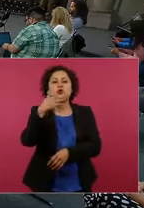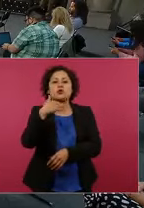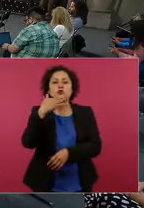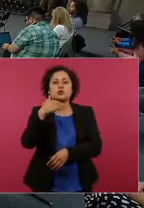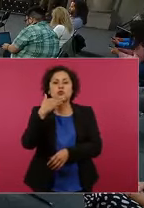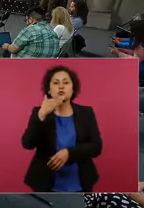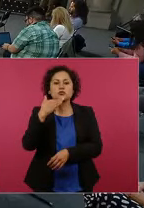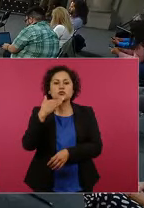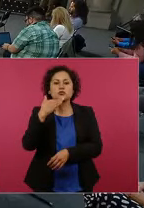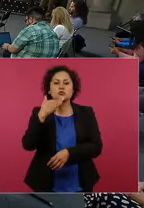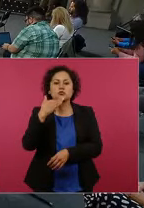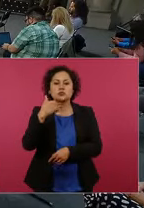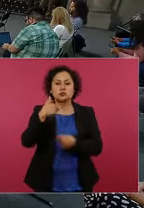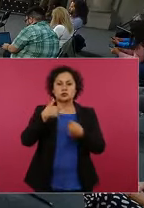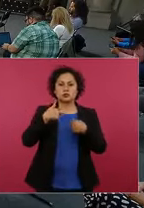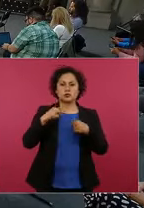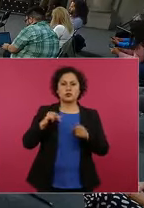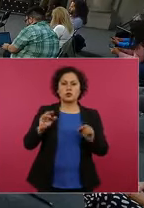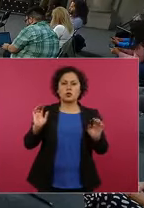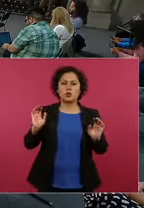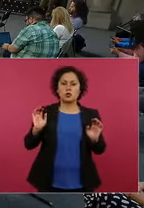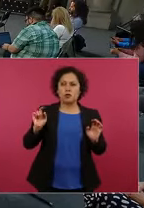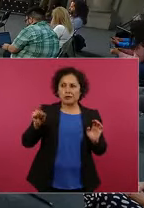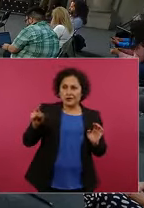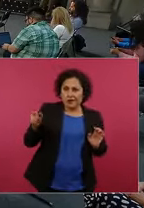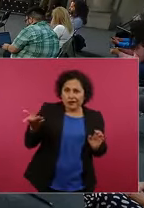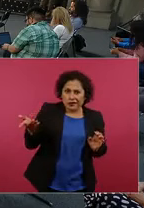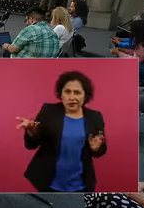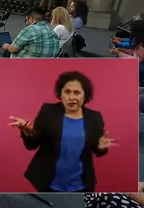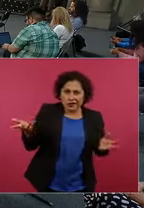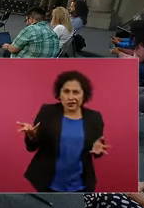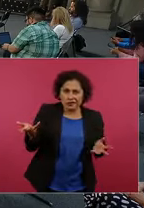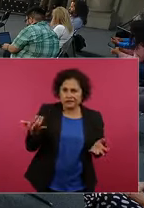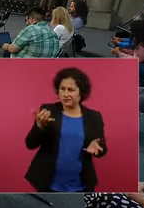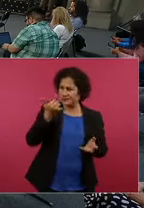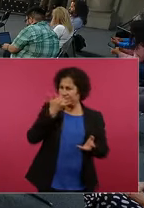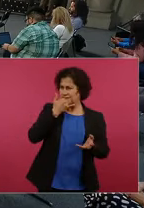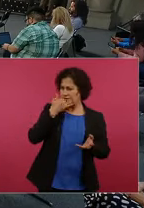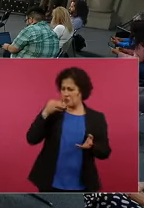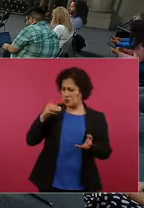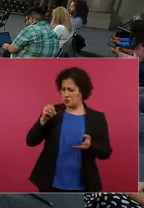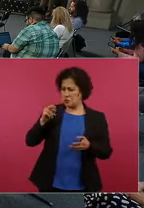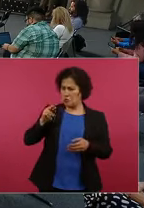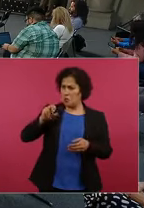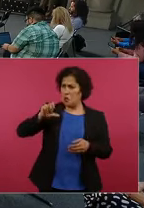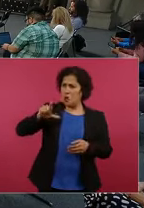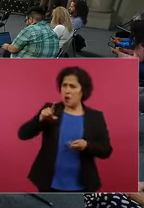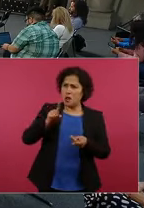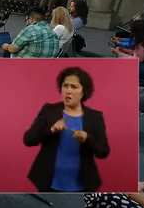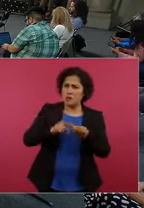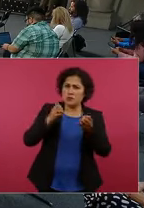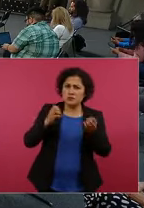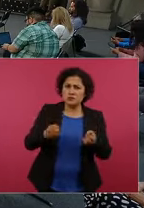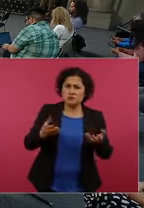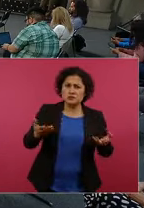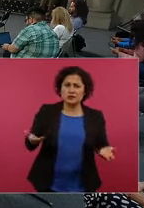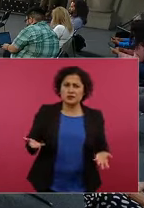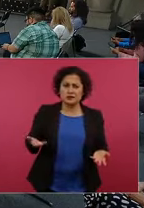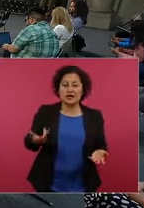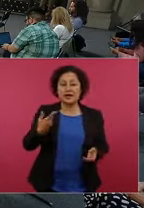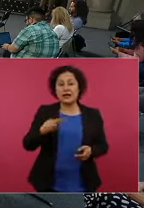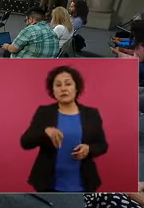Yo no. ¿Con qué autoridad moral? Pero saben, no es un caso.